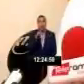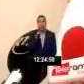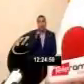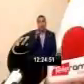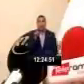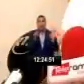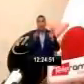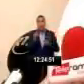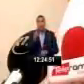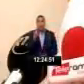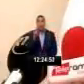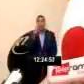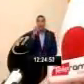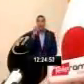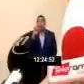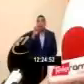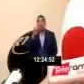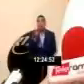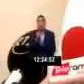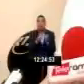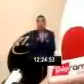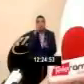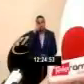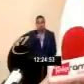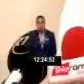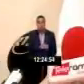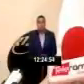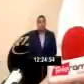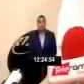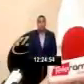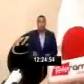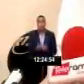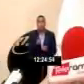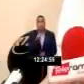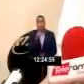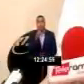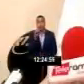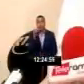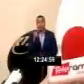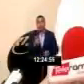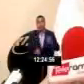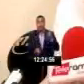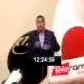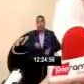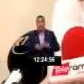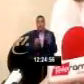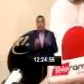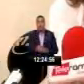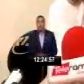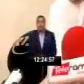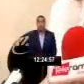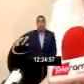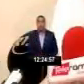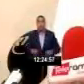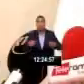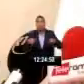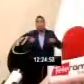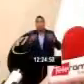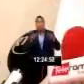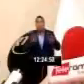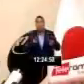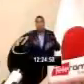26 UPCs atacadas, una UVC quemada, más o menos 100 automóviles destruidos entre autos y